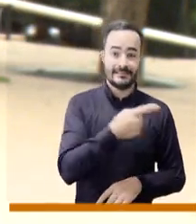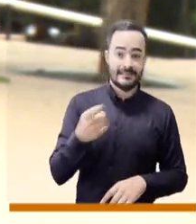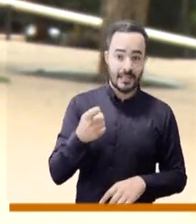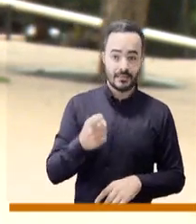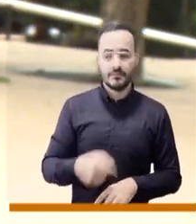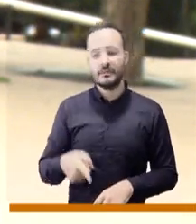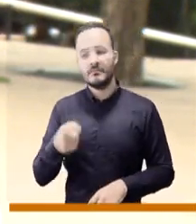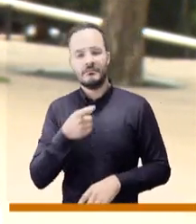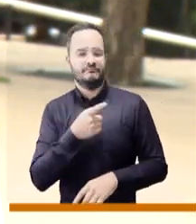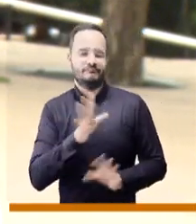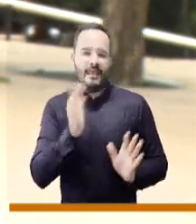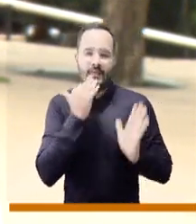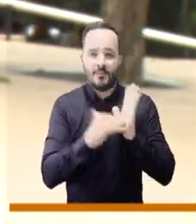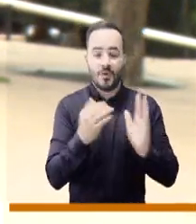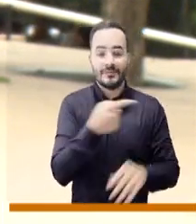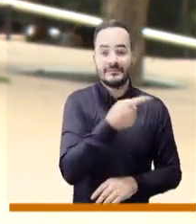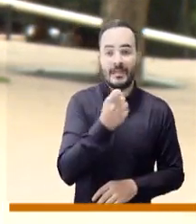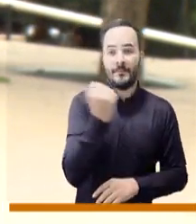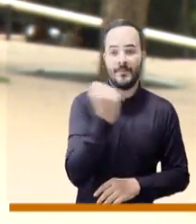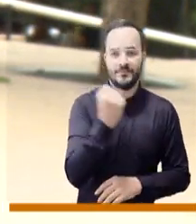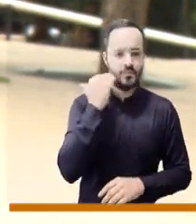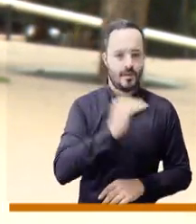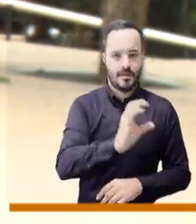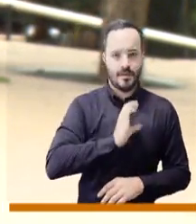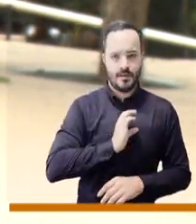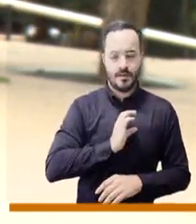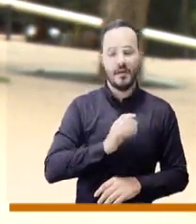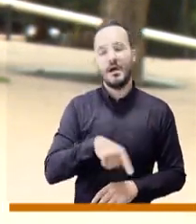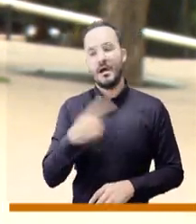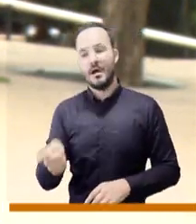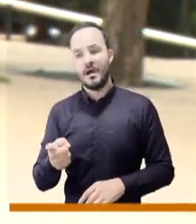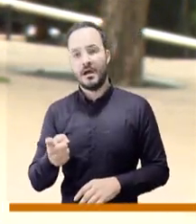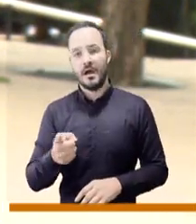las mujeres se ganan 80. Quiere decir que el 20%